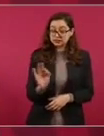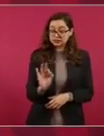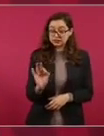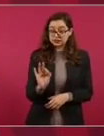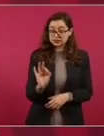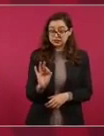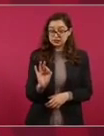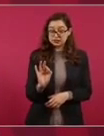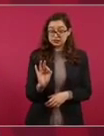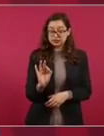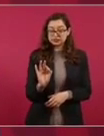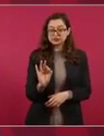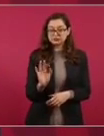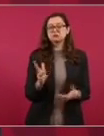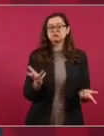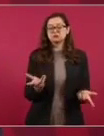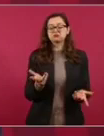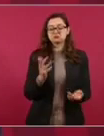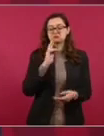el que podamos ir